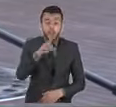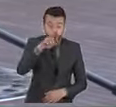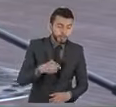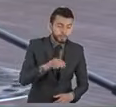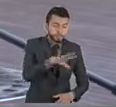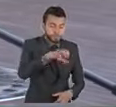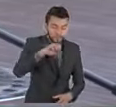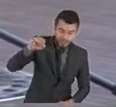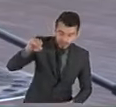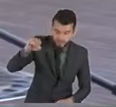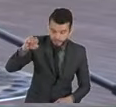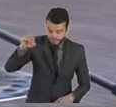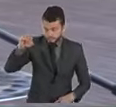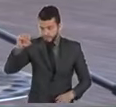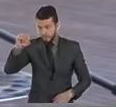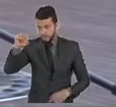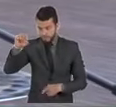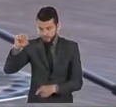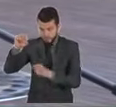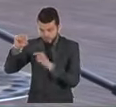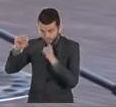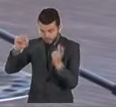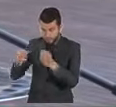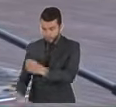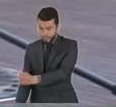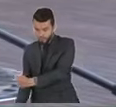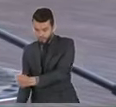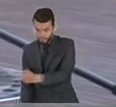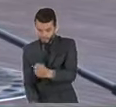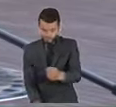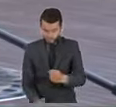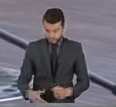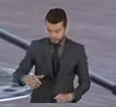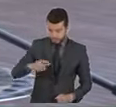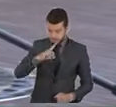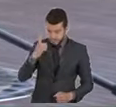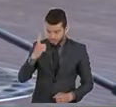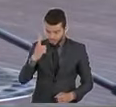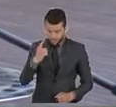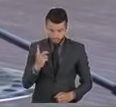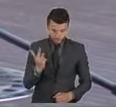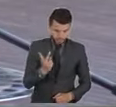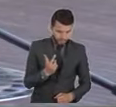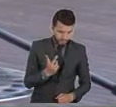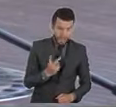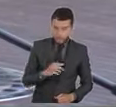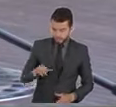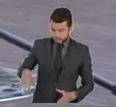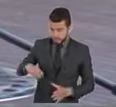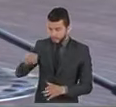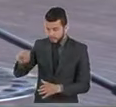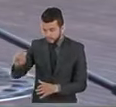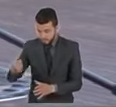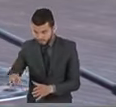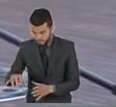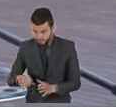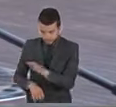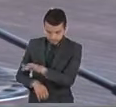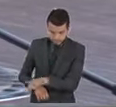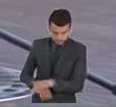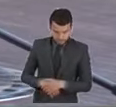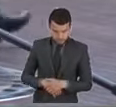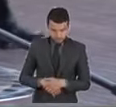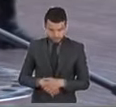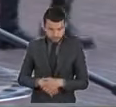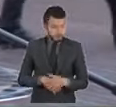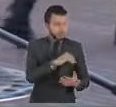nuestras casas, tener responsabilidad cuando compramos, tener responsabilidad cuando consumimos, tener responsabilidad